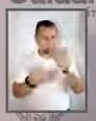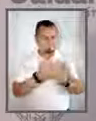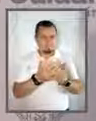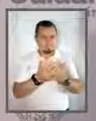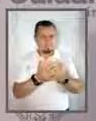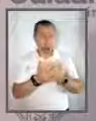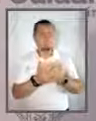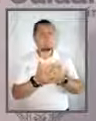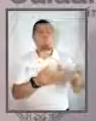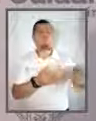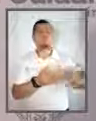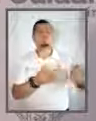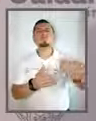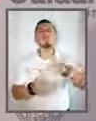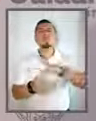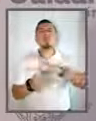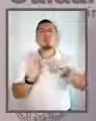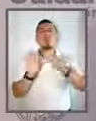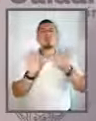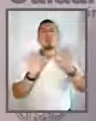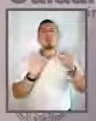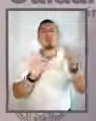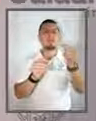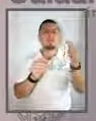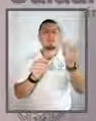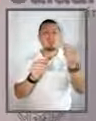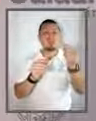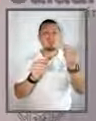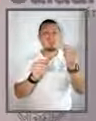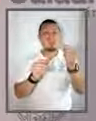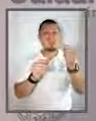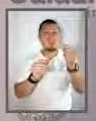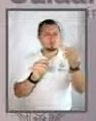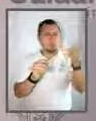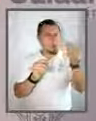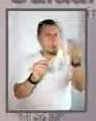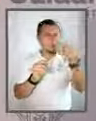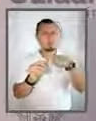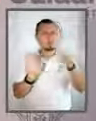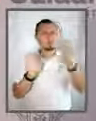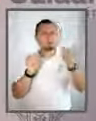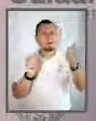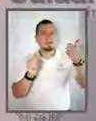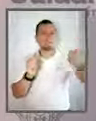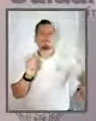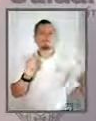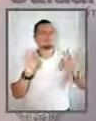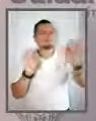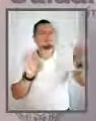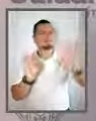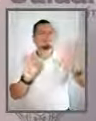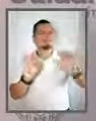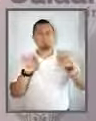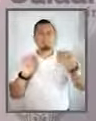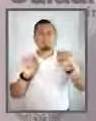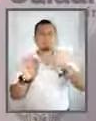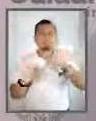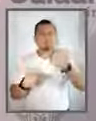dar negativo en un examen mal practicado en proveedores de estas